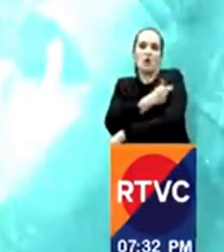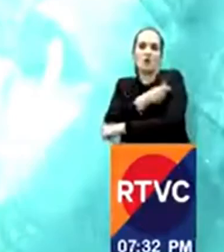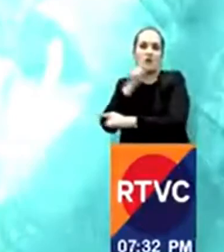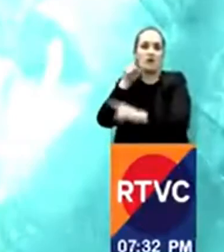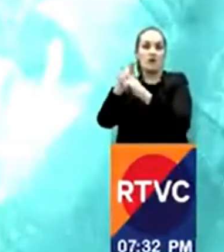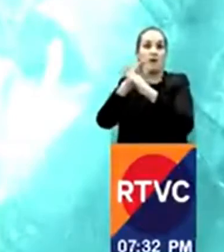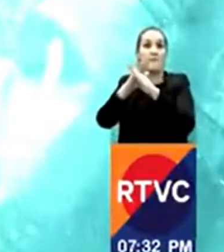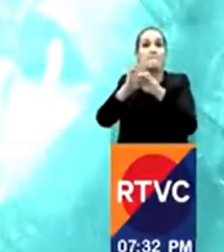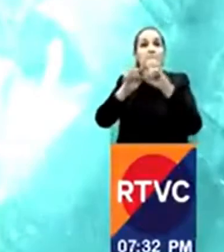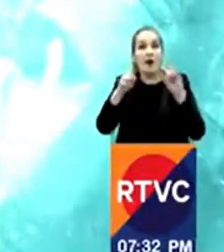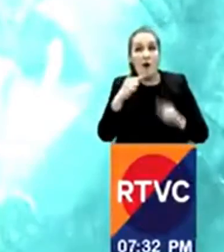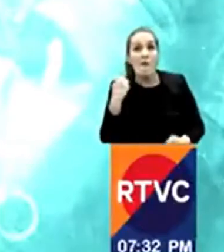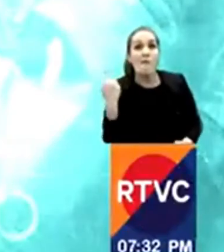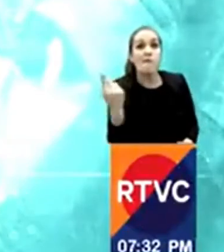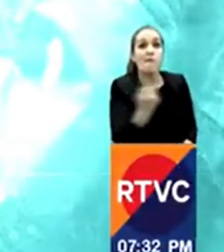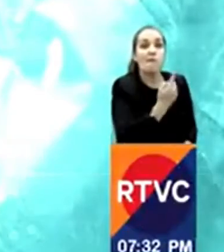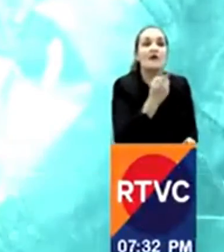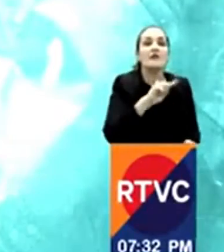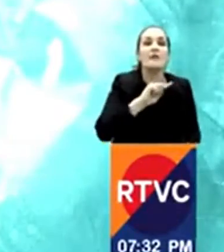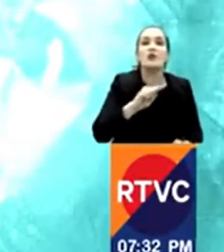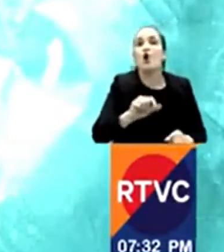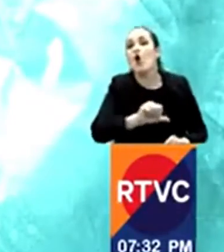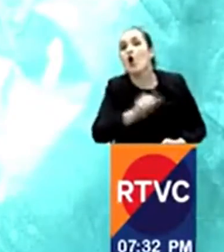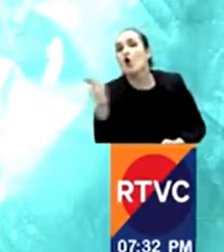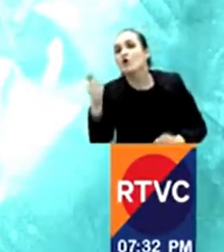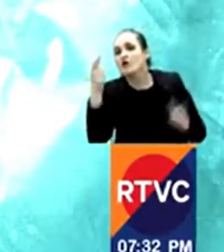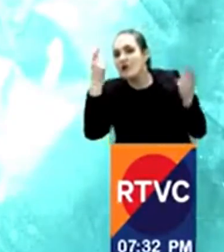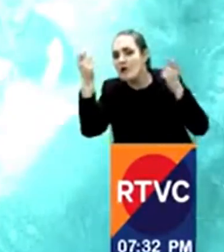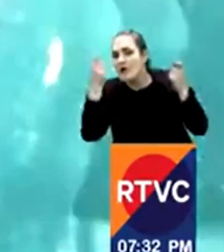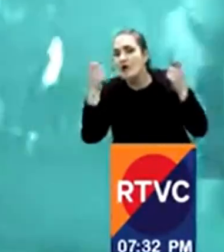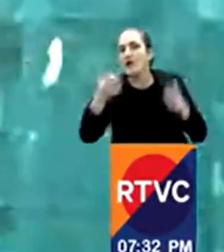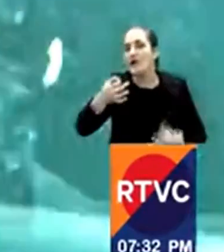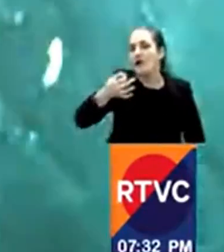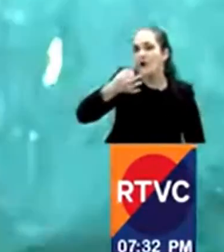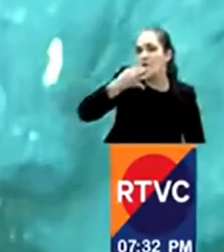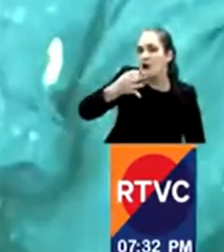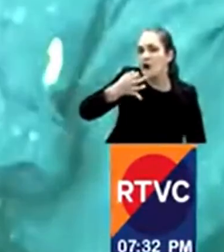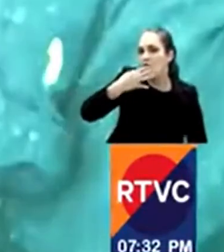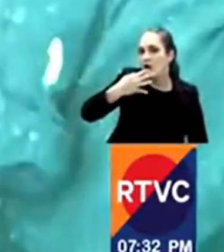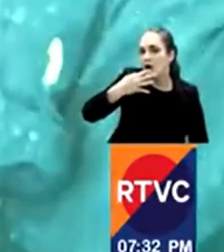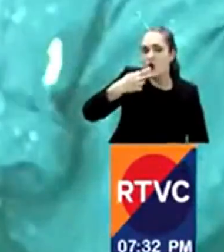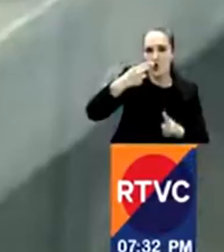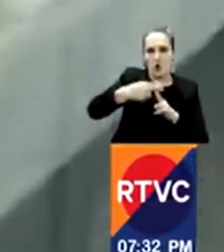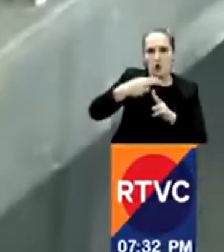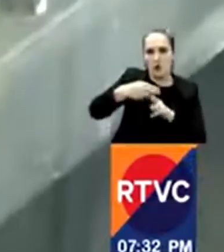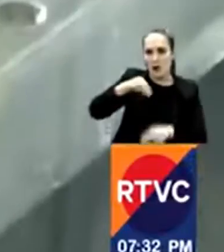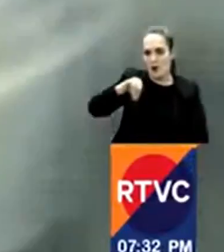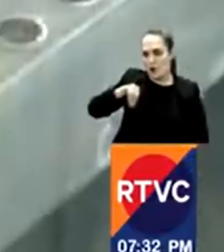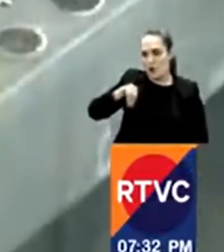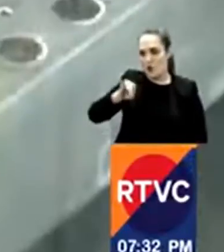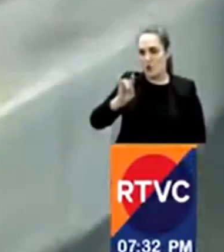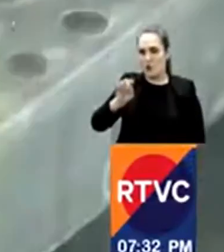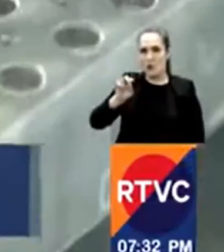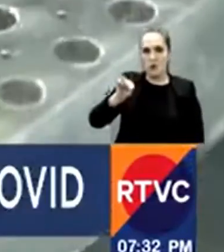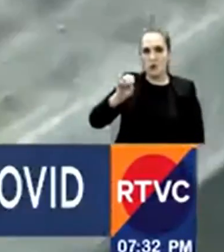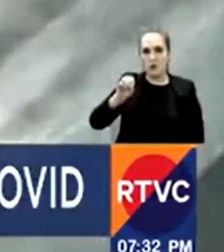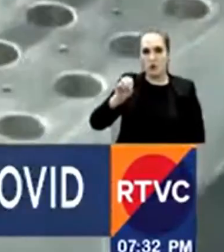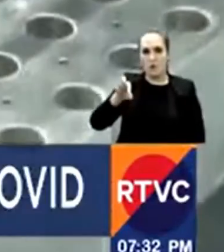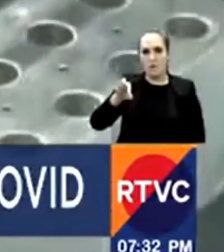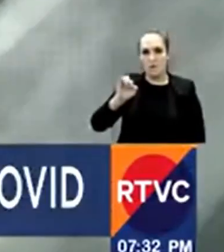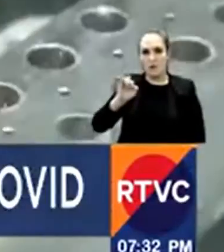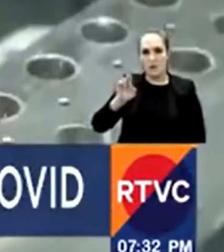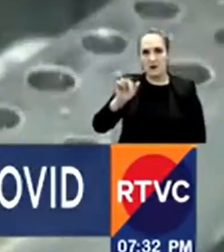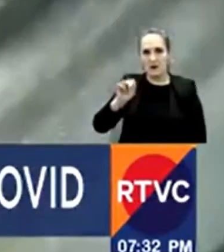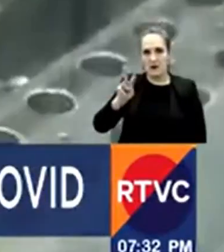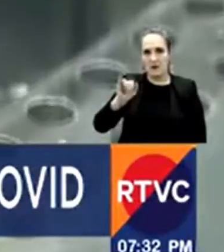hoy está disponible para médicos una nueva alternativa, la pastilla Molnupiravir. Esta píldora desarrollada por Merck